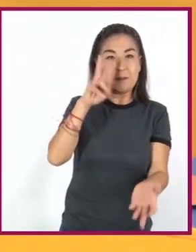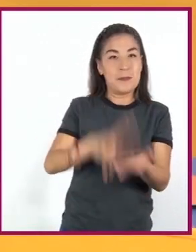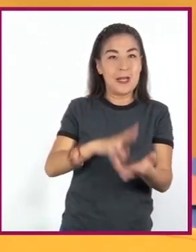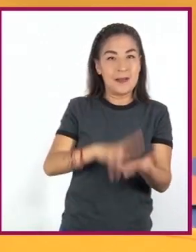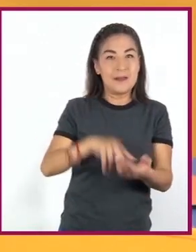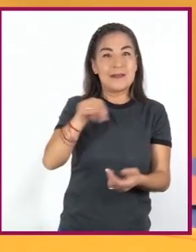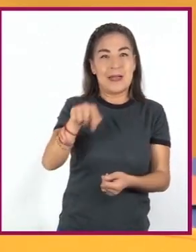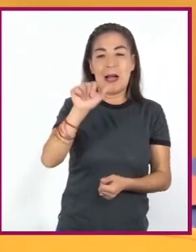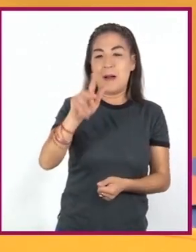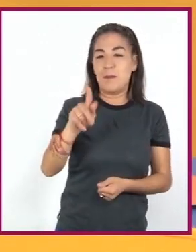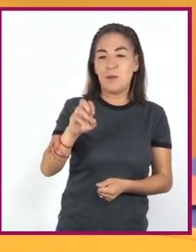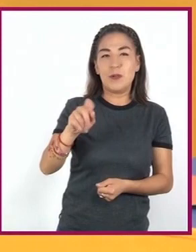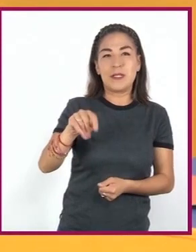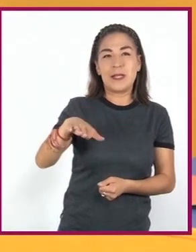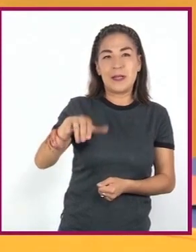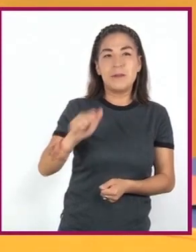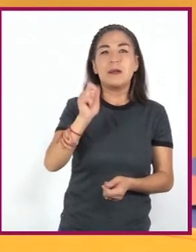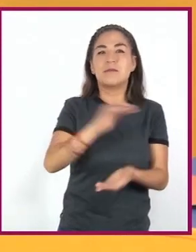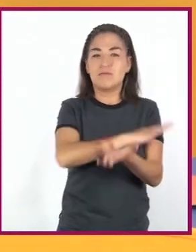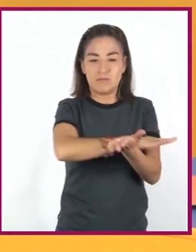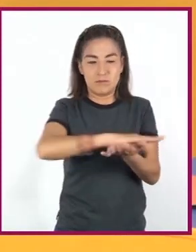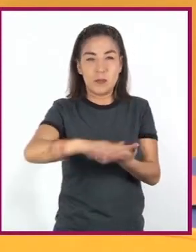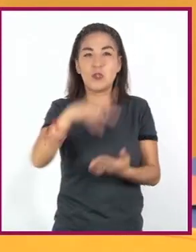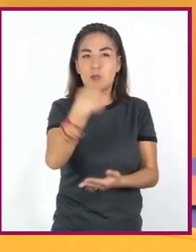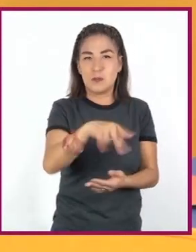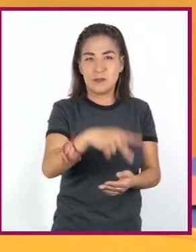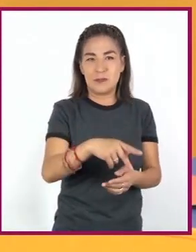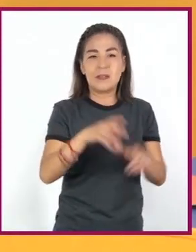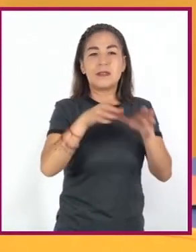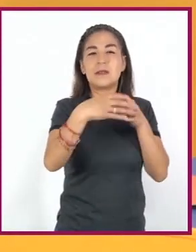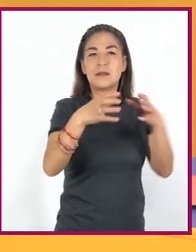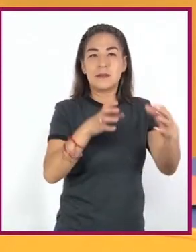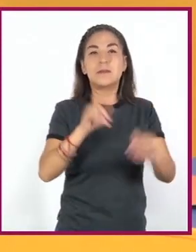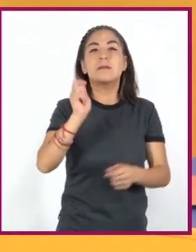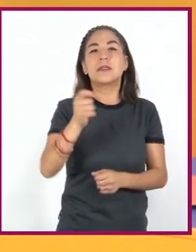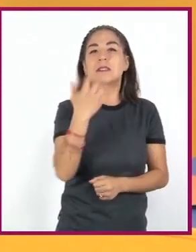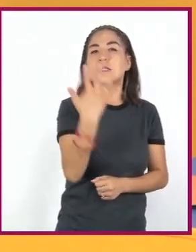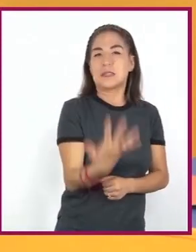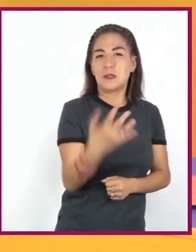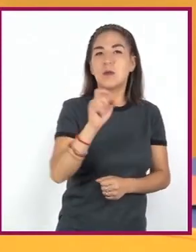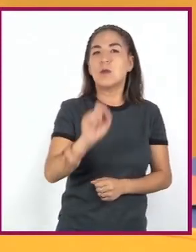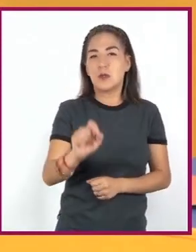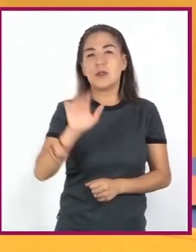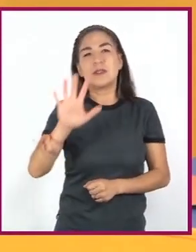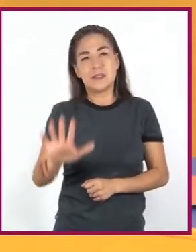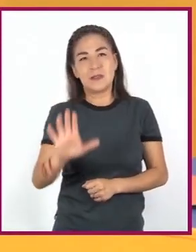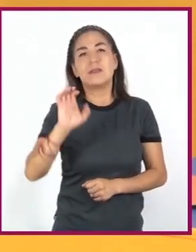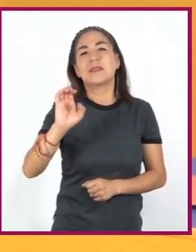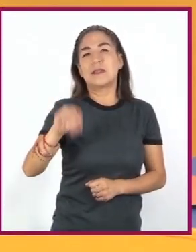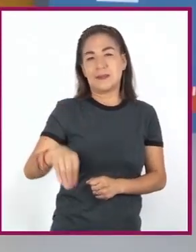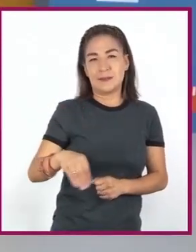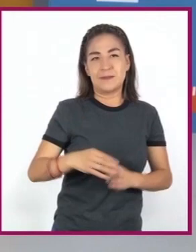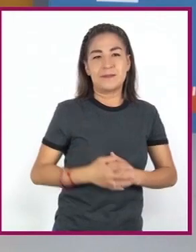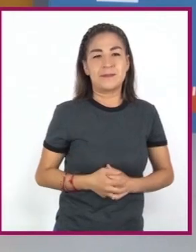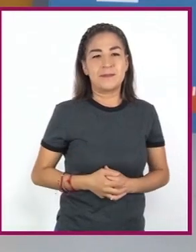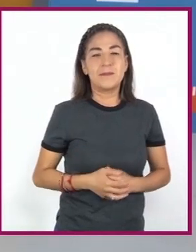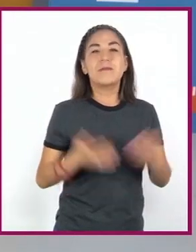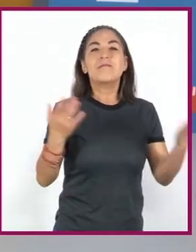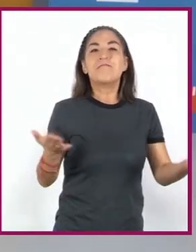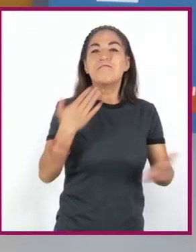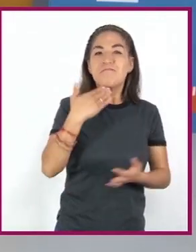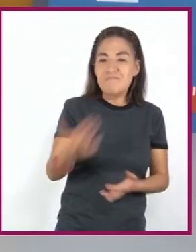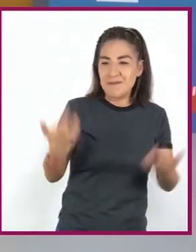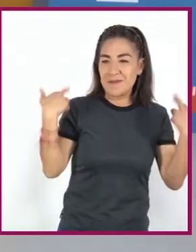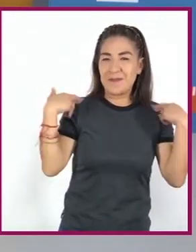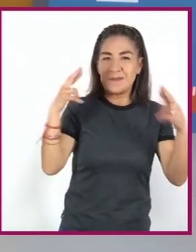la apotema de la base del prisma pentagonal, que es de 5.5 centímetros. Muy